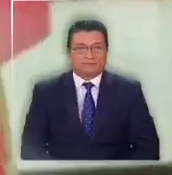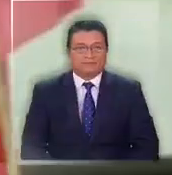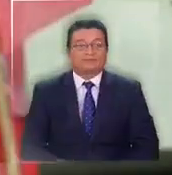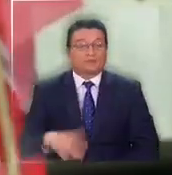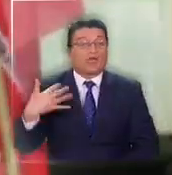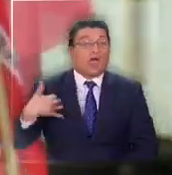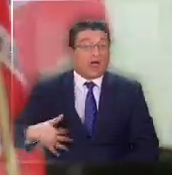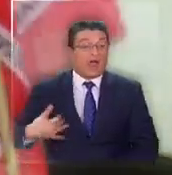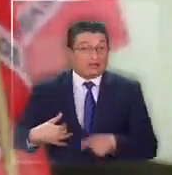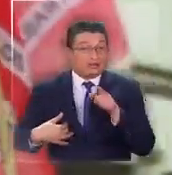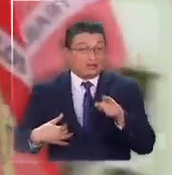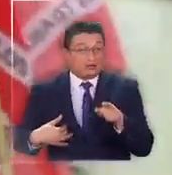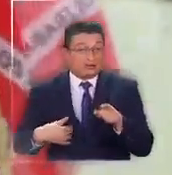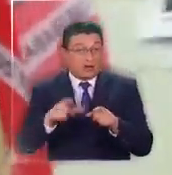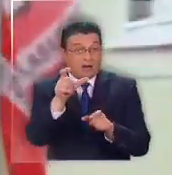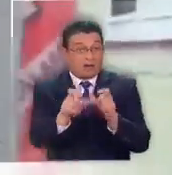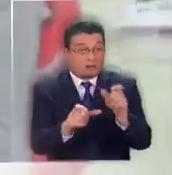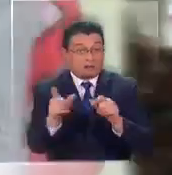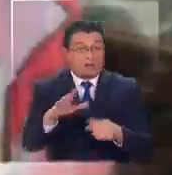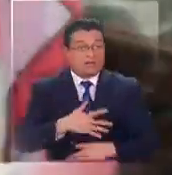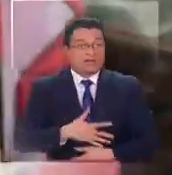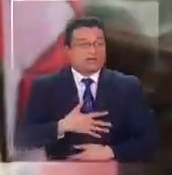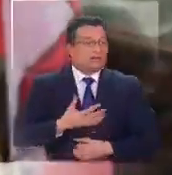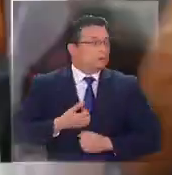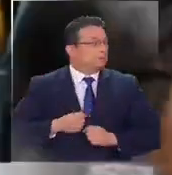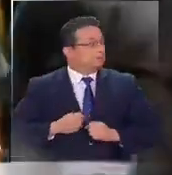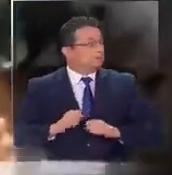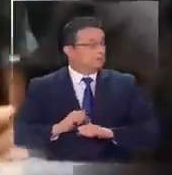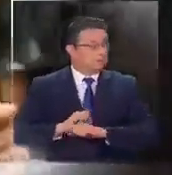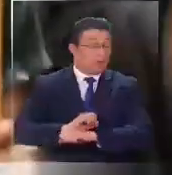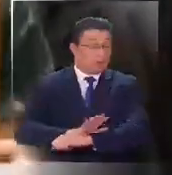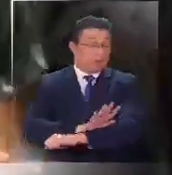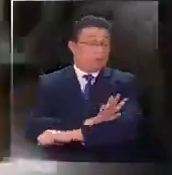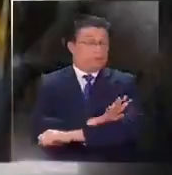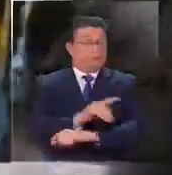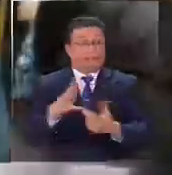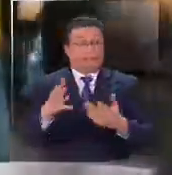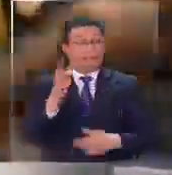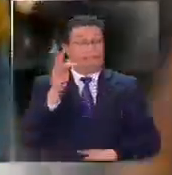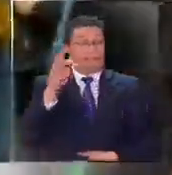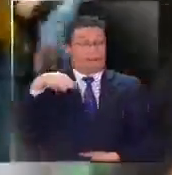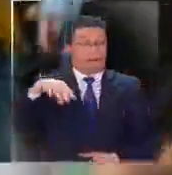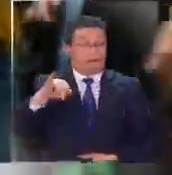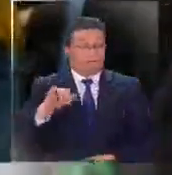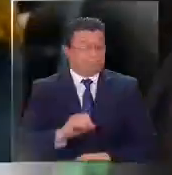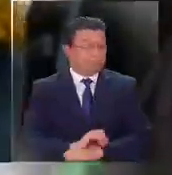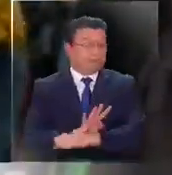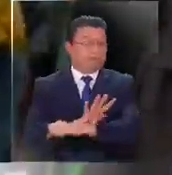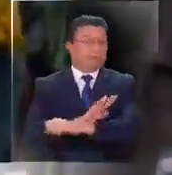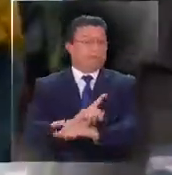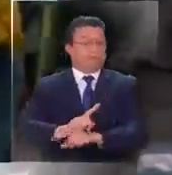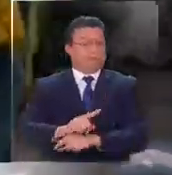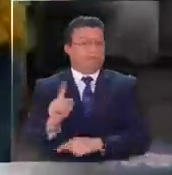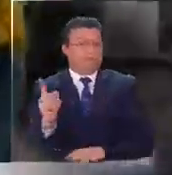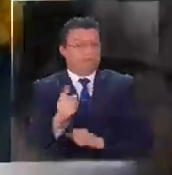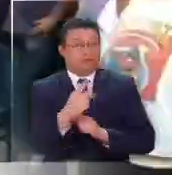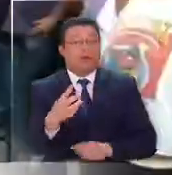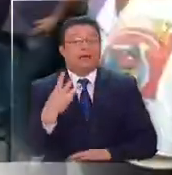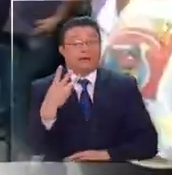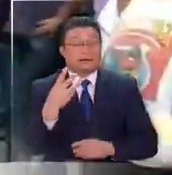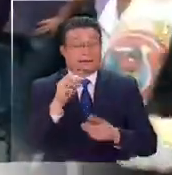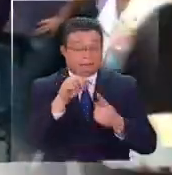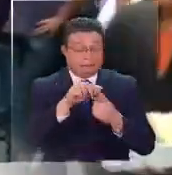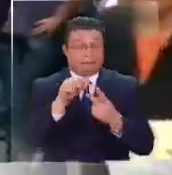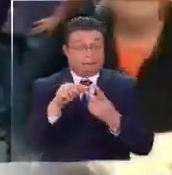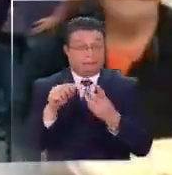Varios argentinos todavía sienten escalofríos de solo escuchar hablar del Fondo Monetario Internacional. Tres palabras que